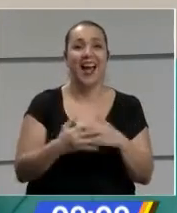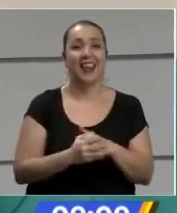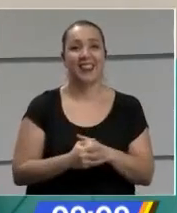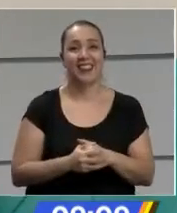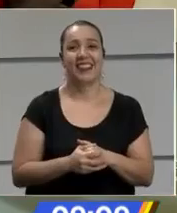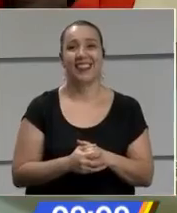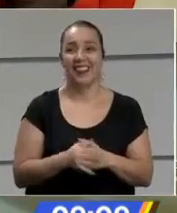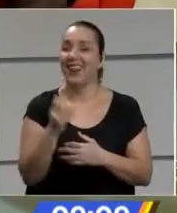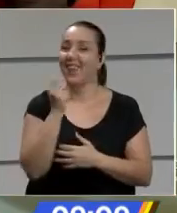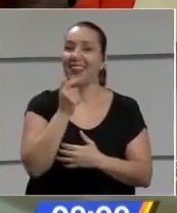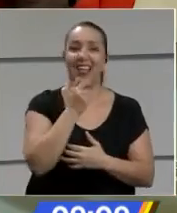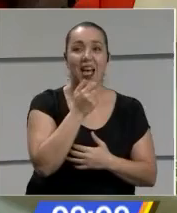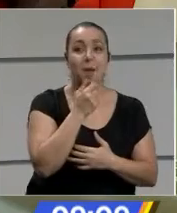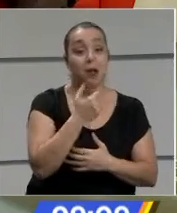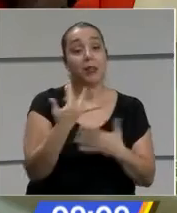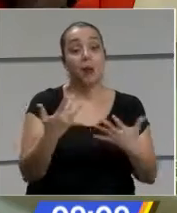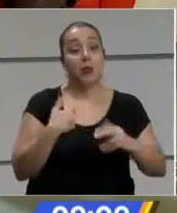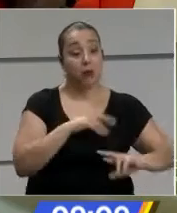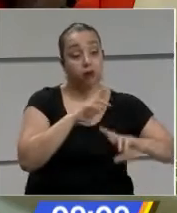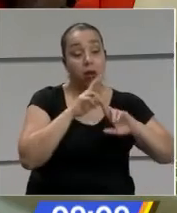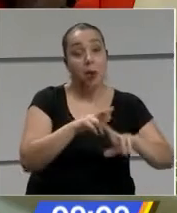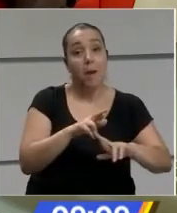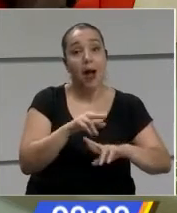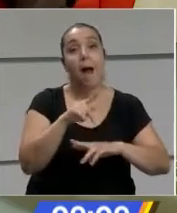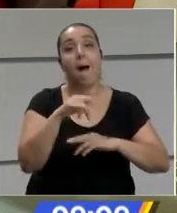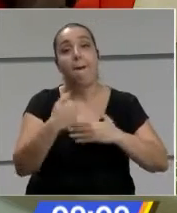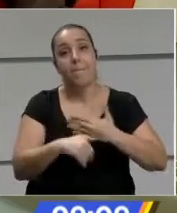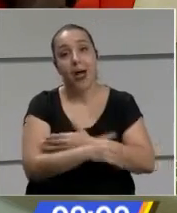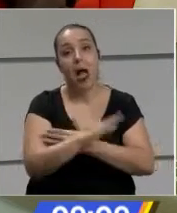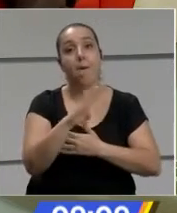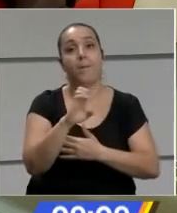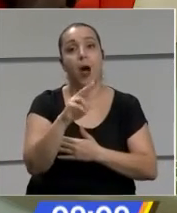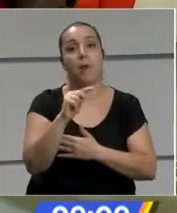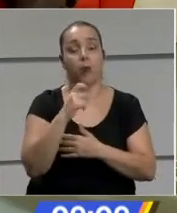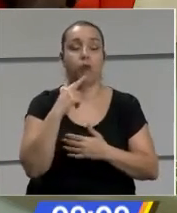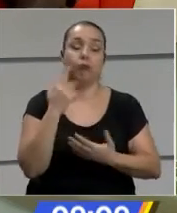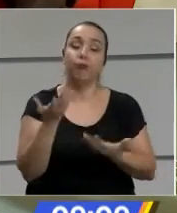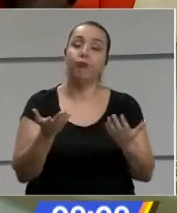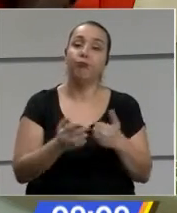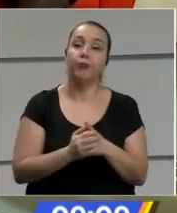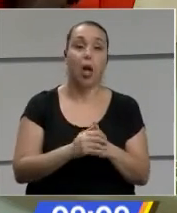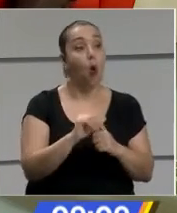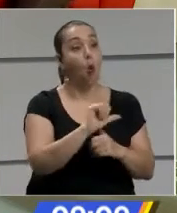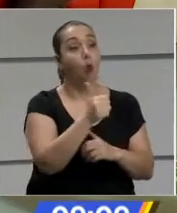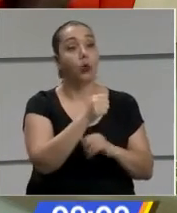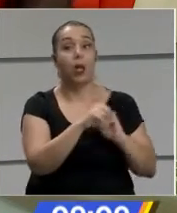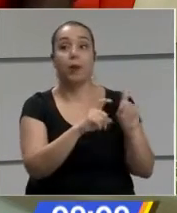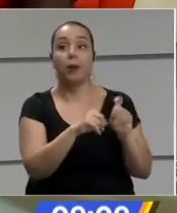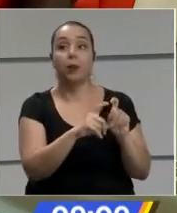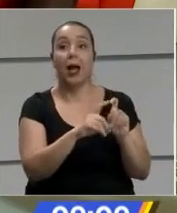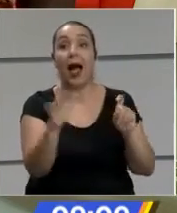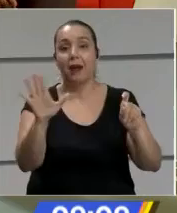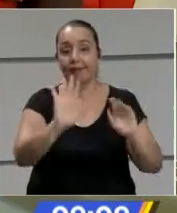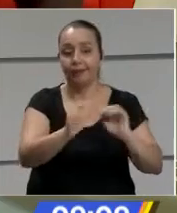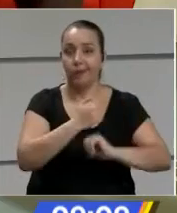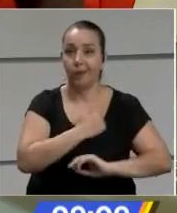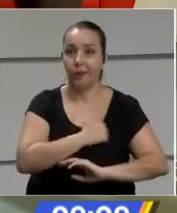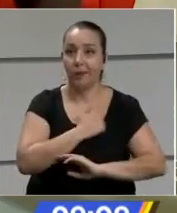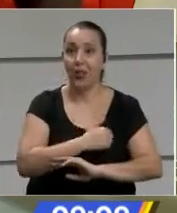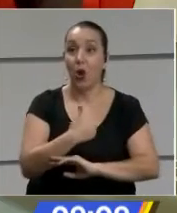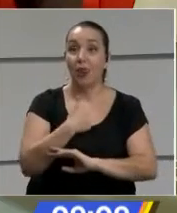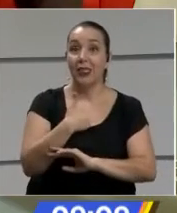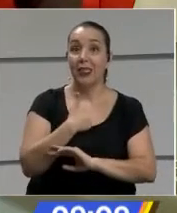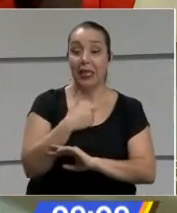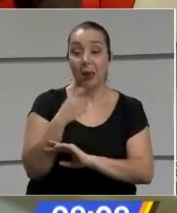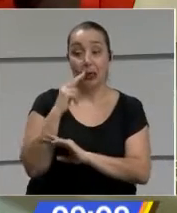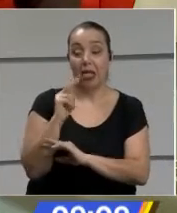Muy bien. Bueno, pues en este caso la respuesta era el pambón. Pambón, así es. Vamos con la siguiente. Amor, perdón, tenemos que... No te estaba viendo,